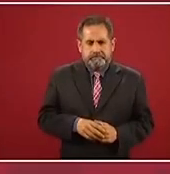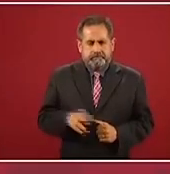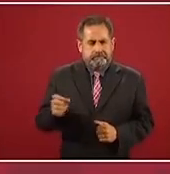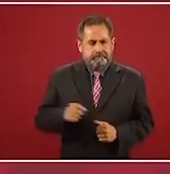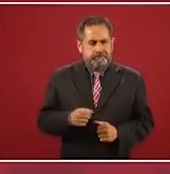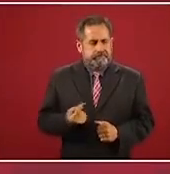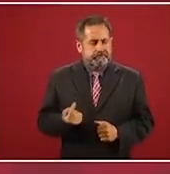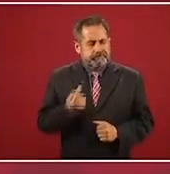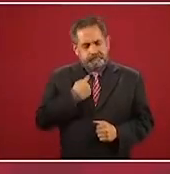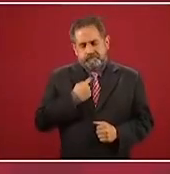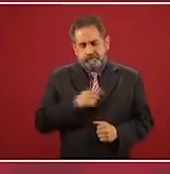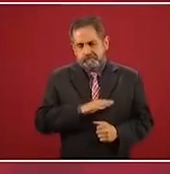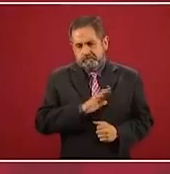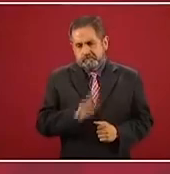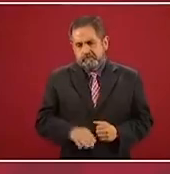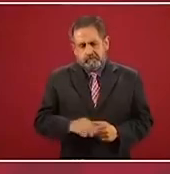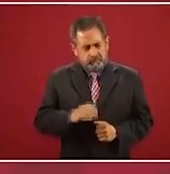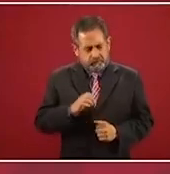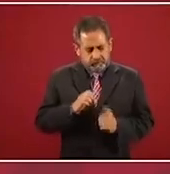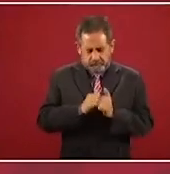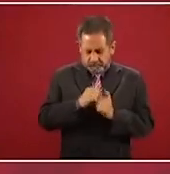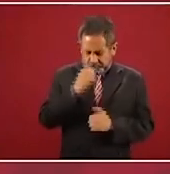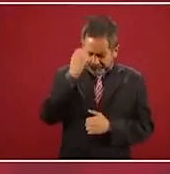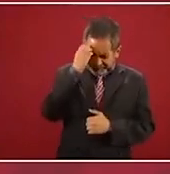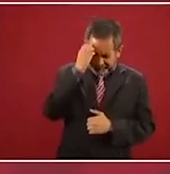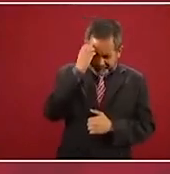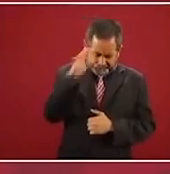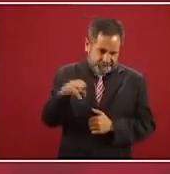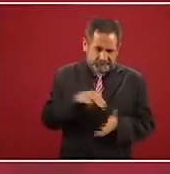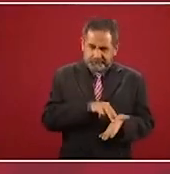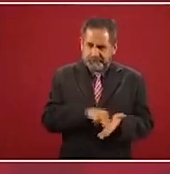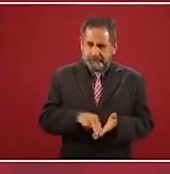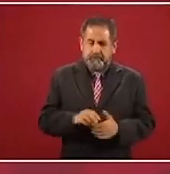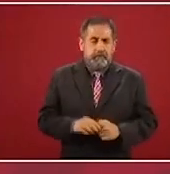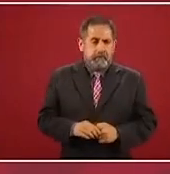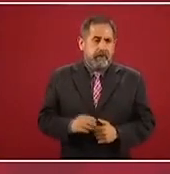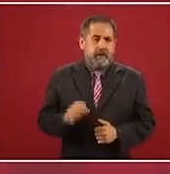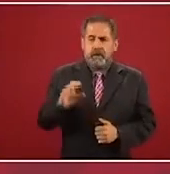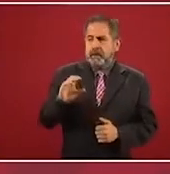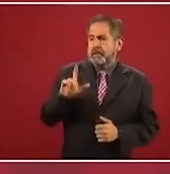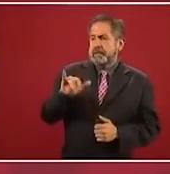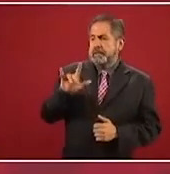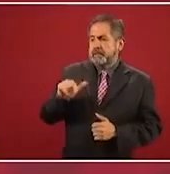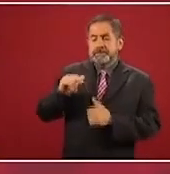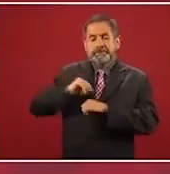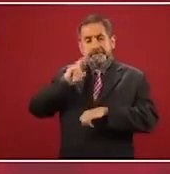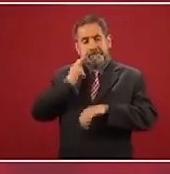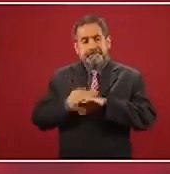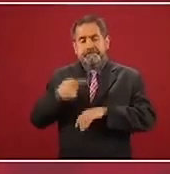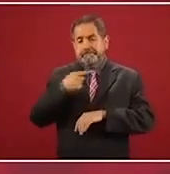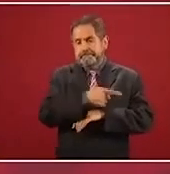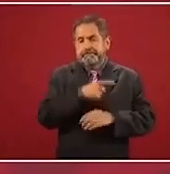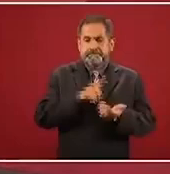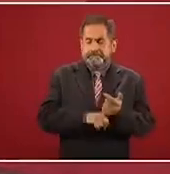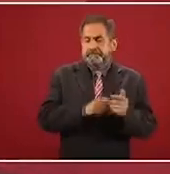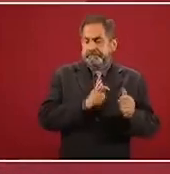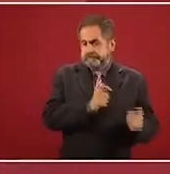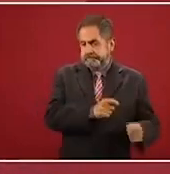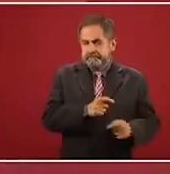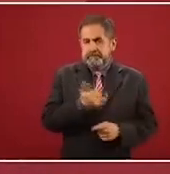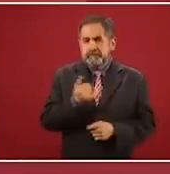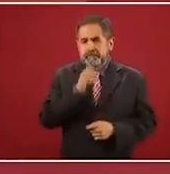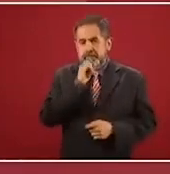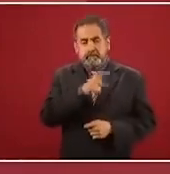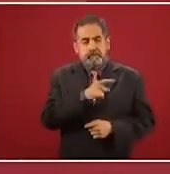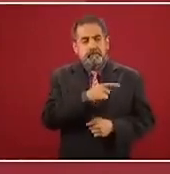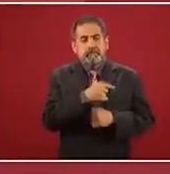asesinada cruelmente. Claudia está a cargo de esto y nos van a